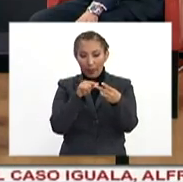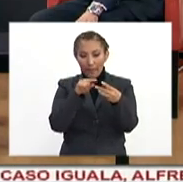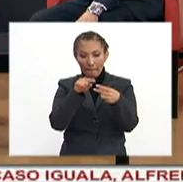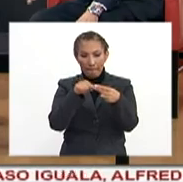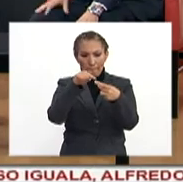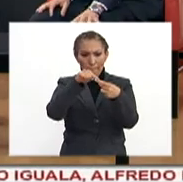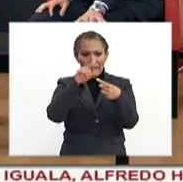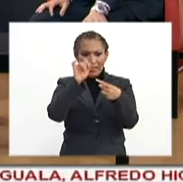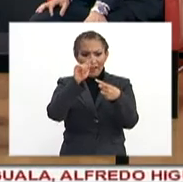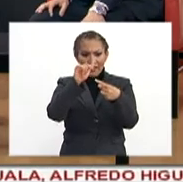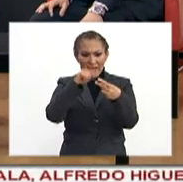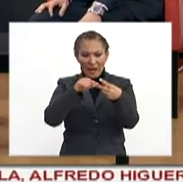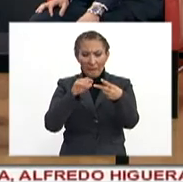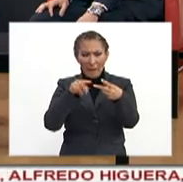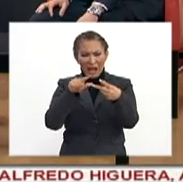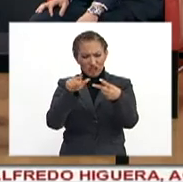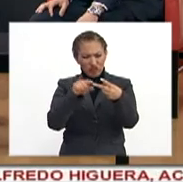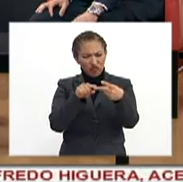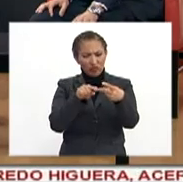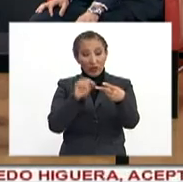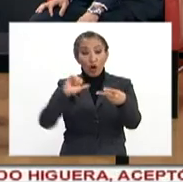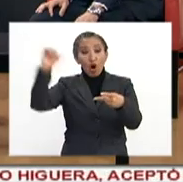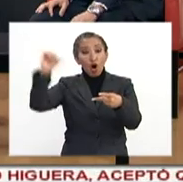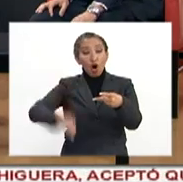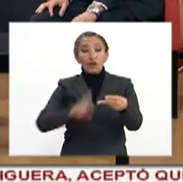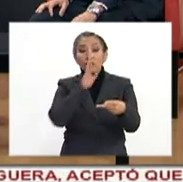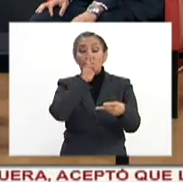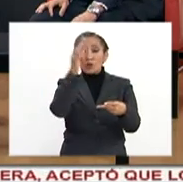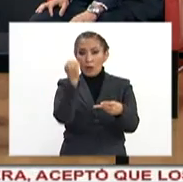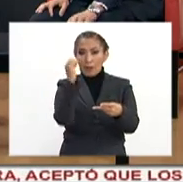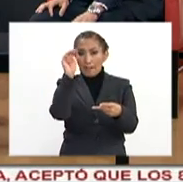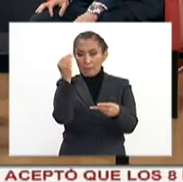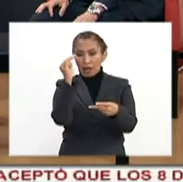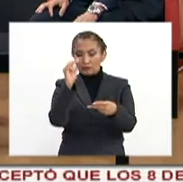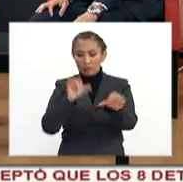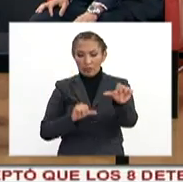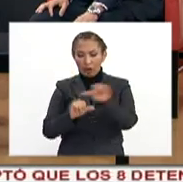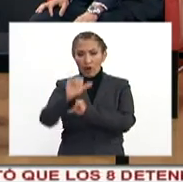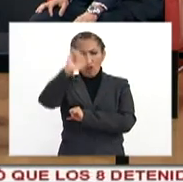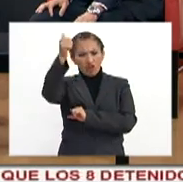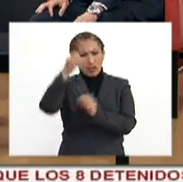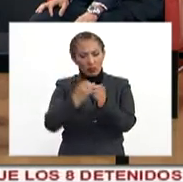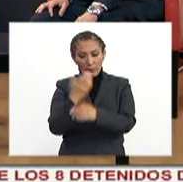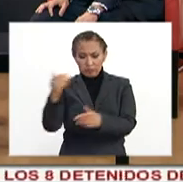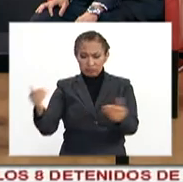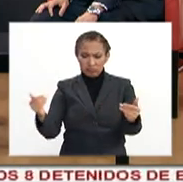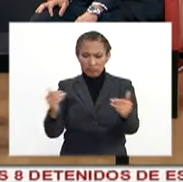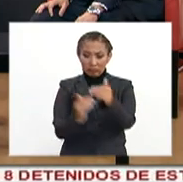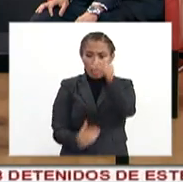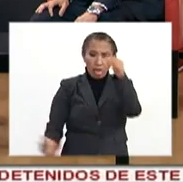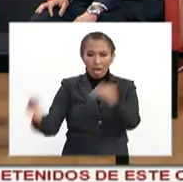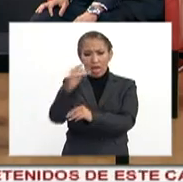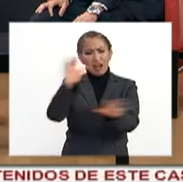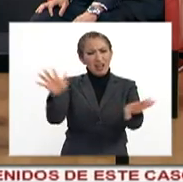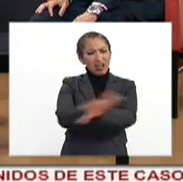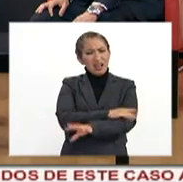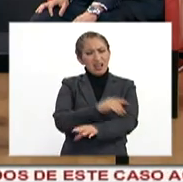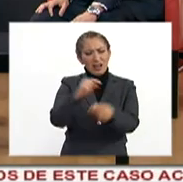Mazo, a partir de esta explicación. Pero hoy publican otra, hoy 9 de mayo, publican otra que ponen precisamente a Alfredo del Mazo